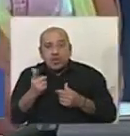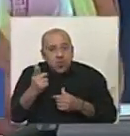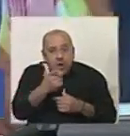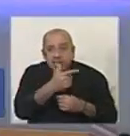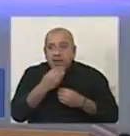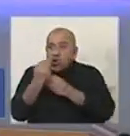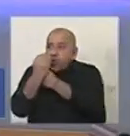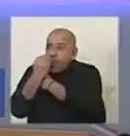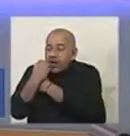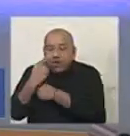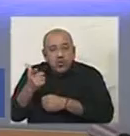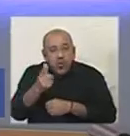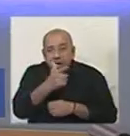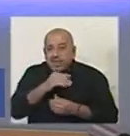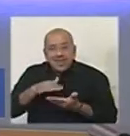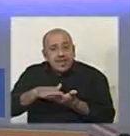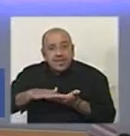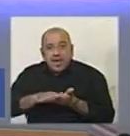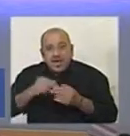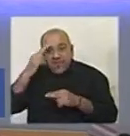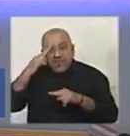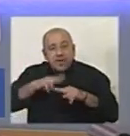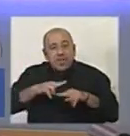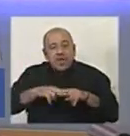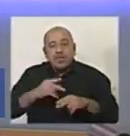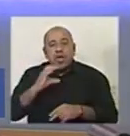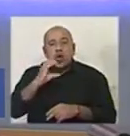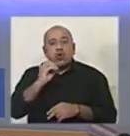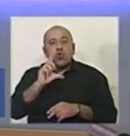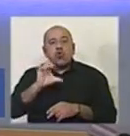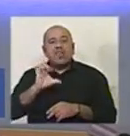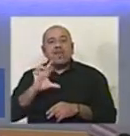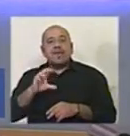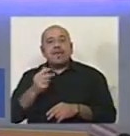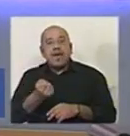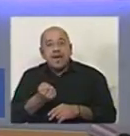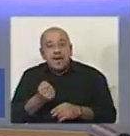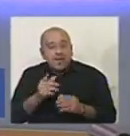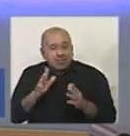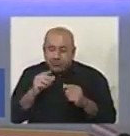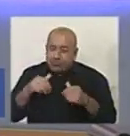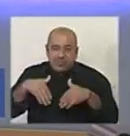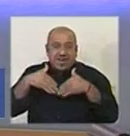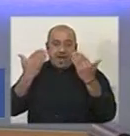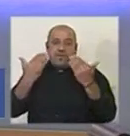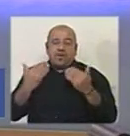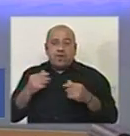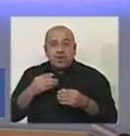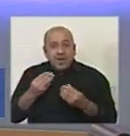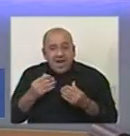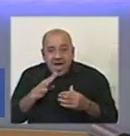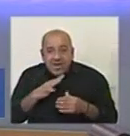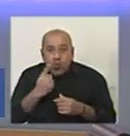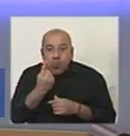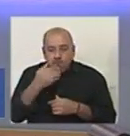y por el cólera. Olvidemos que a diciembre del año pasado, también en un espacio similar a este, o sea, en 7.000 millones, hablamos de que ya había un